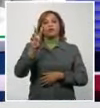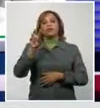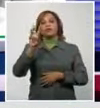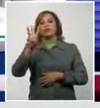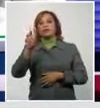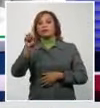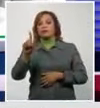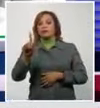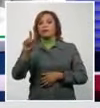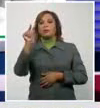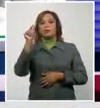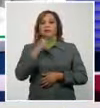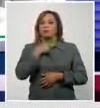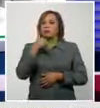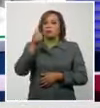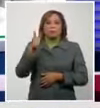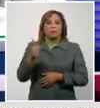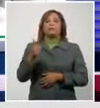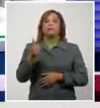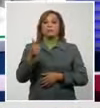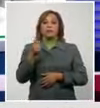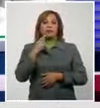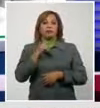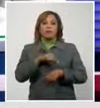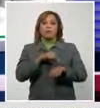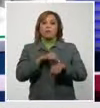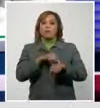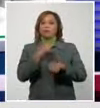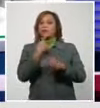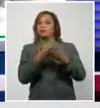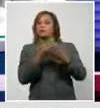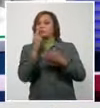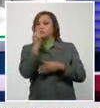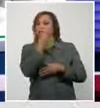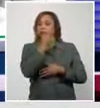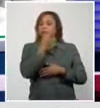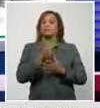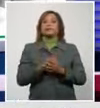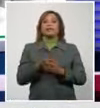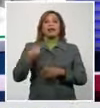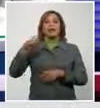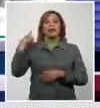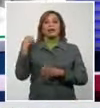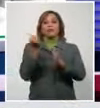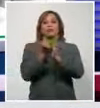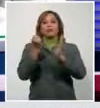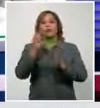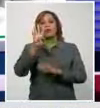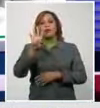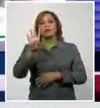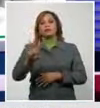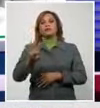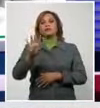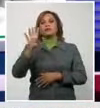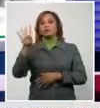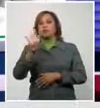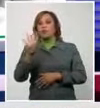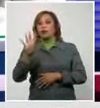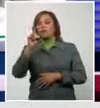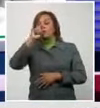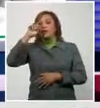casos asintomáticos, aseguraba en conferencia de prensa el experto. Ayer se diagnosticaron 44